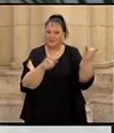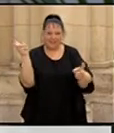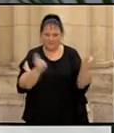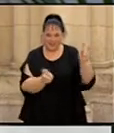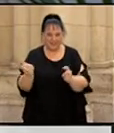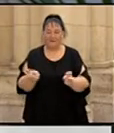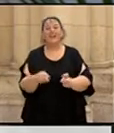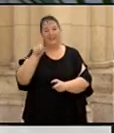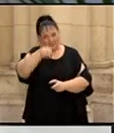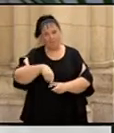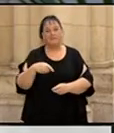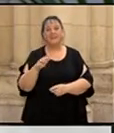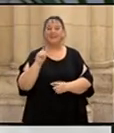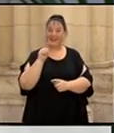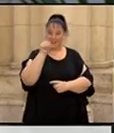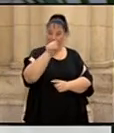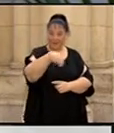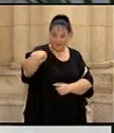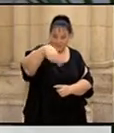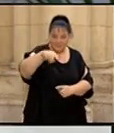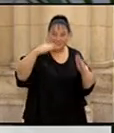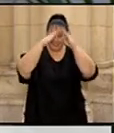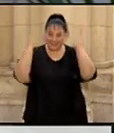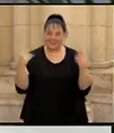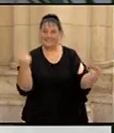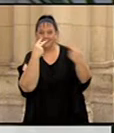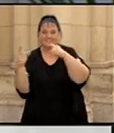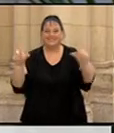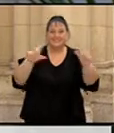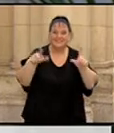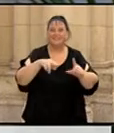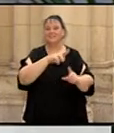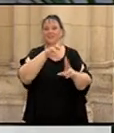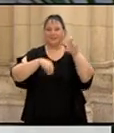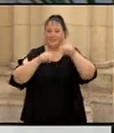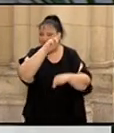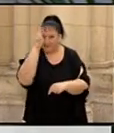los que estáis a través de la televisión de Telemadrid viviendo esta celebración,